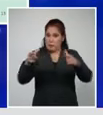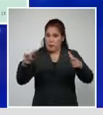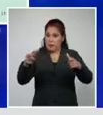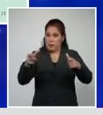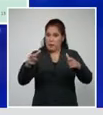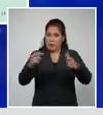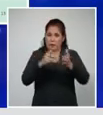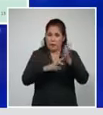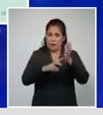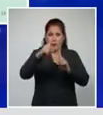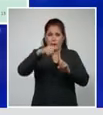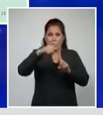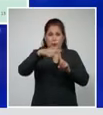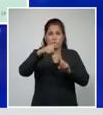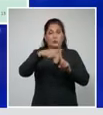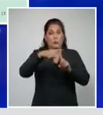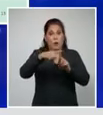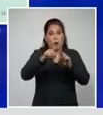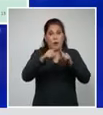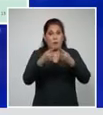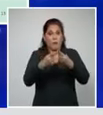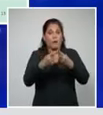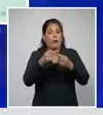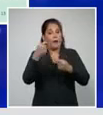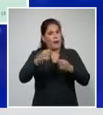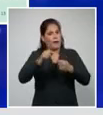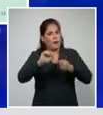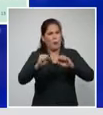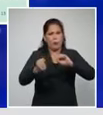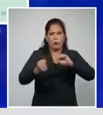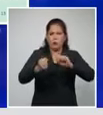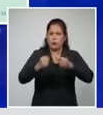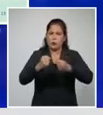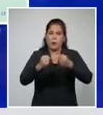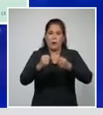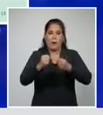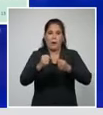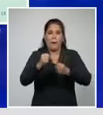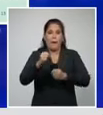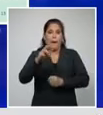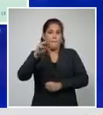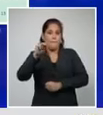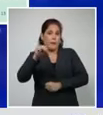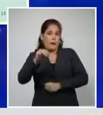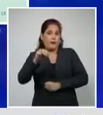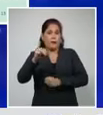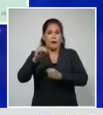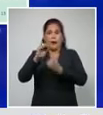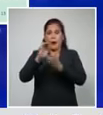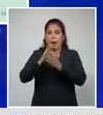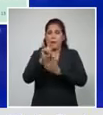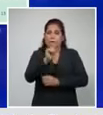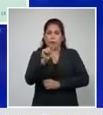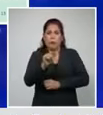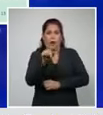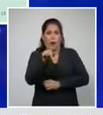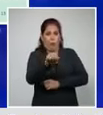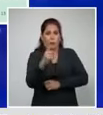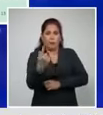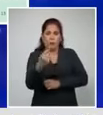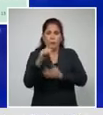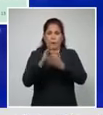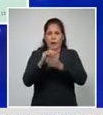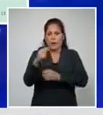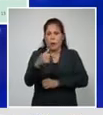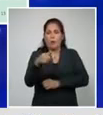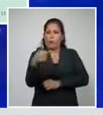comportamiento de esta provincia, pero que se trabaja, y consideramos que con las